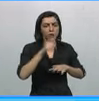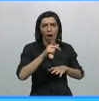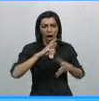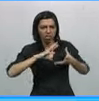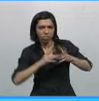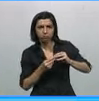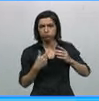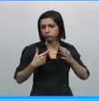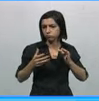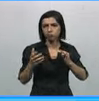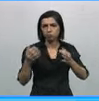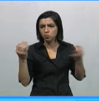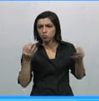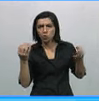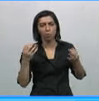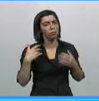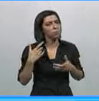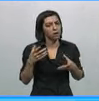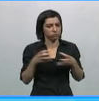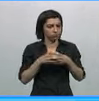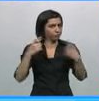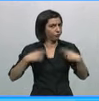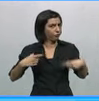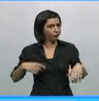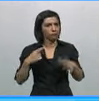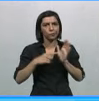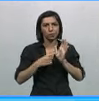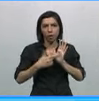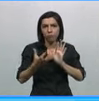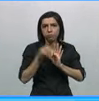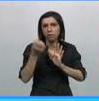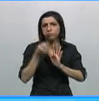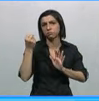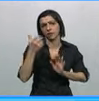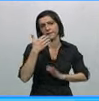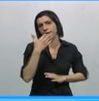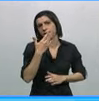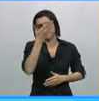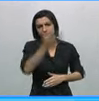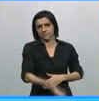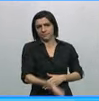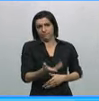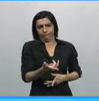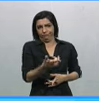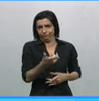y Central ha ganado muchos puntos gracias a su jerarquía.